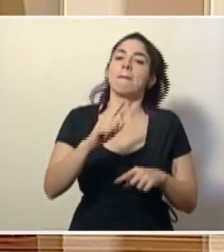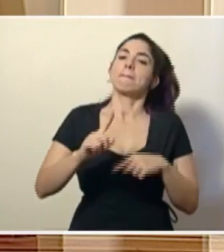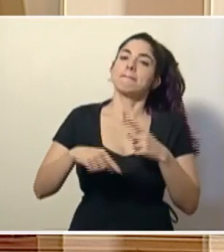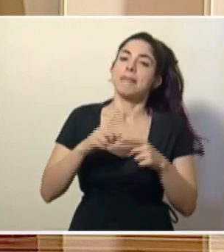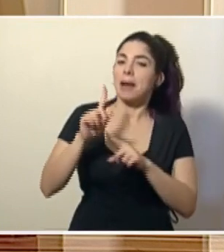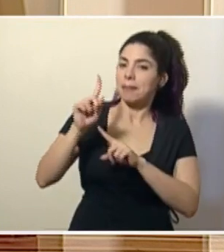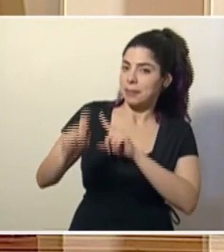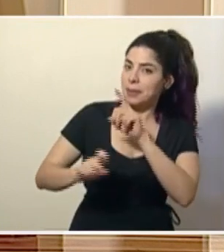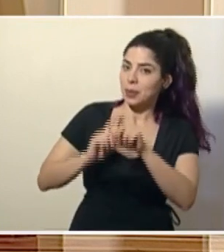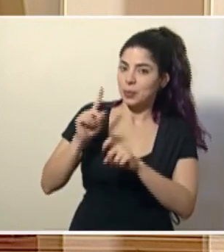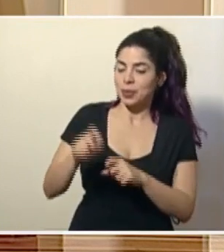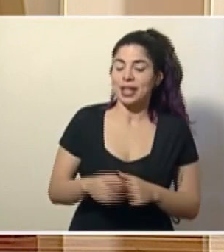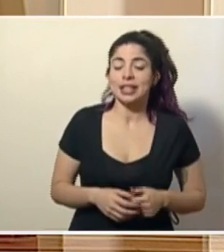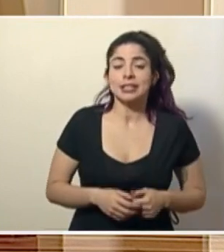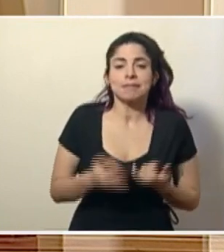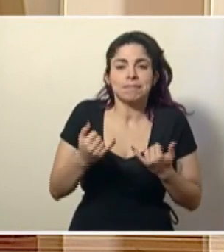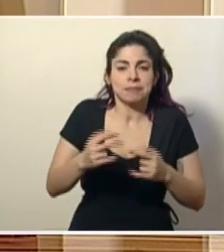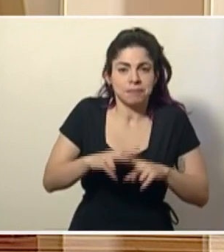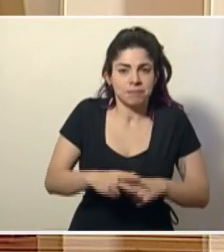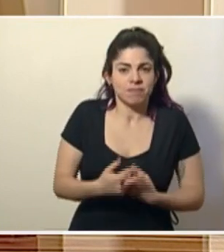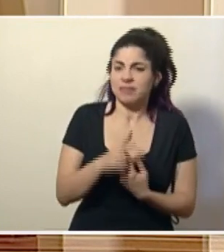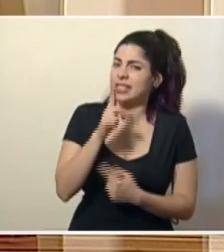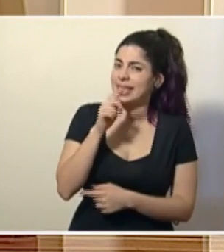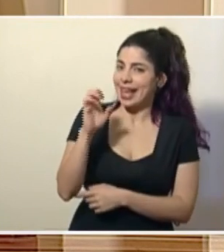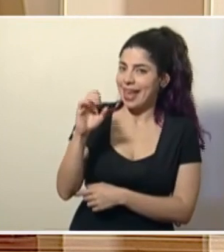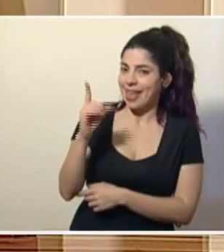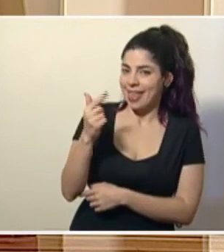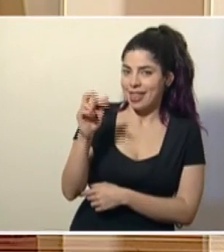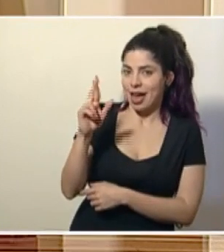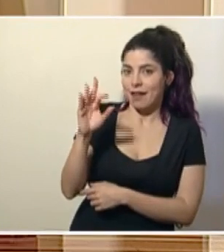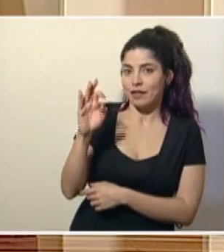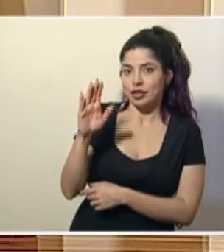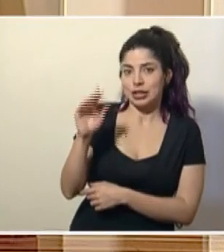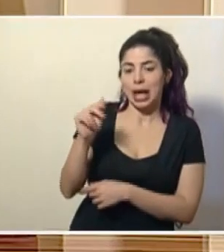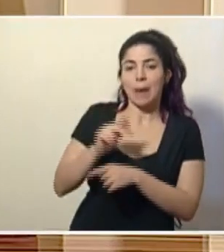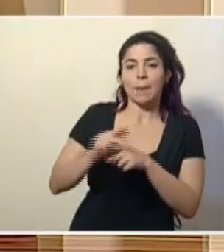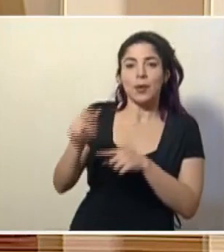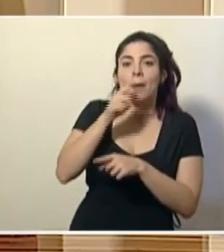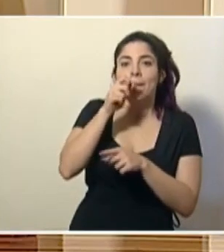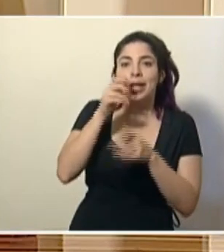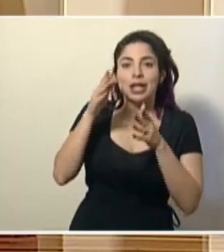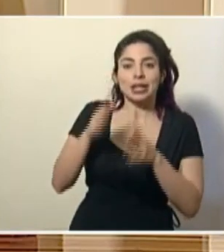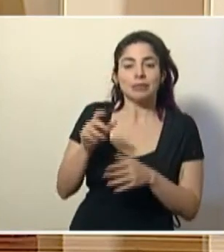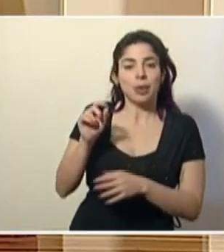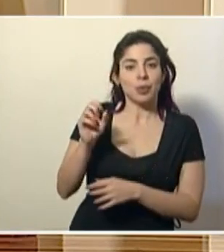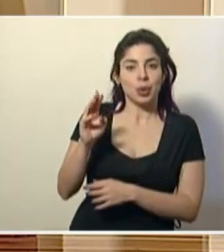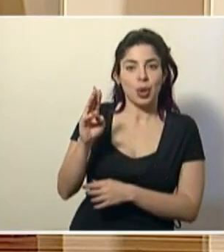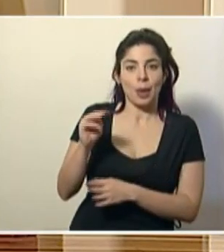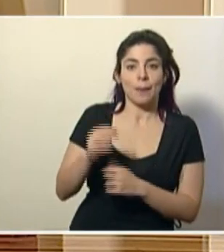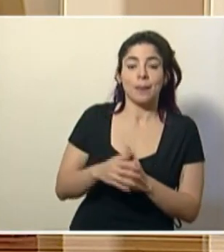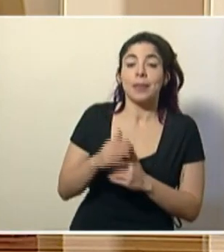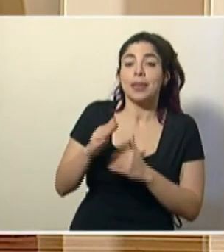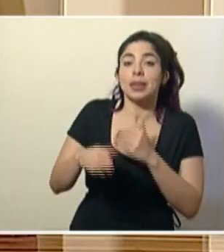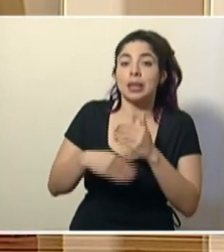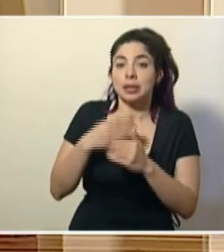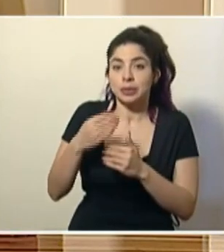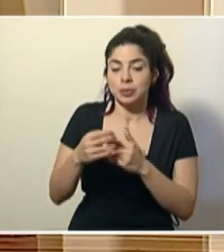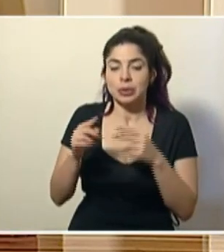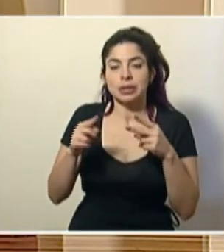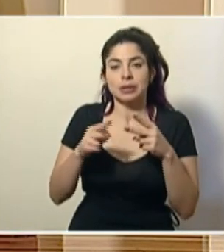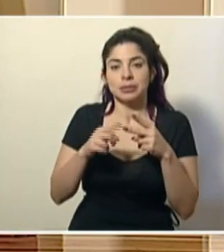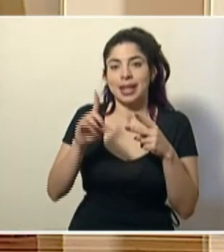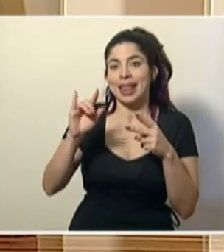realizar sus preguntas. Y iniciamos con don Edgar Fonseca de puroperiodismo.com, de seguido